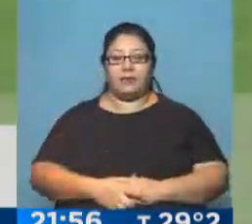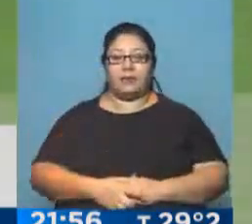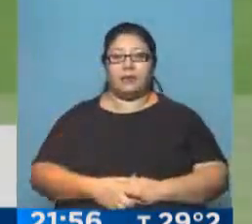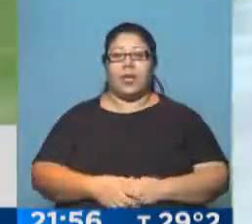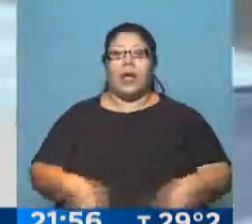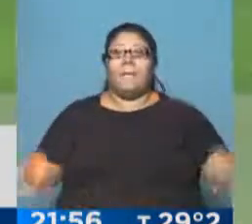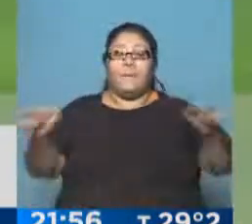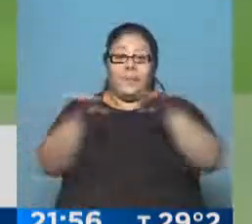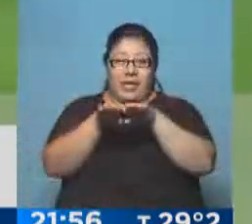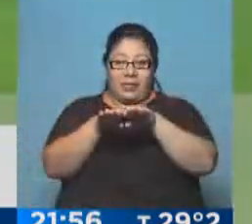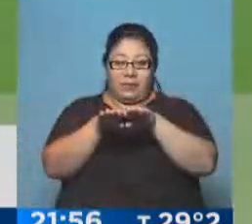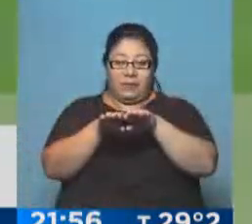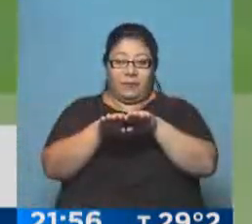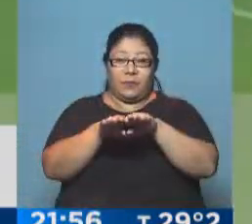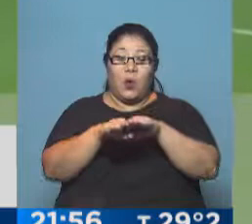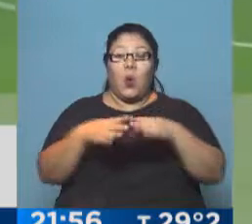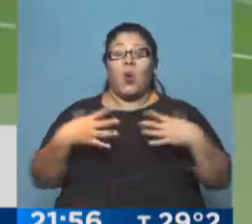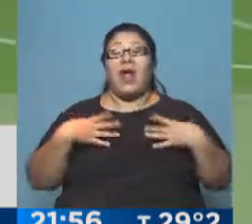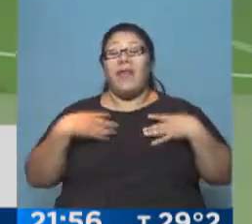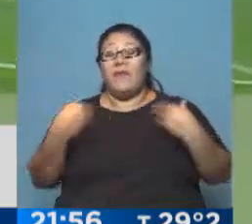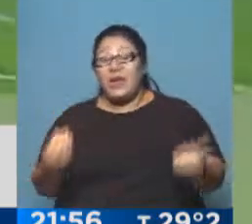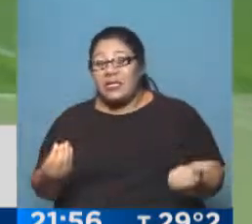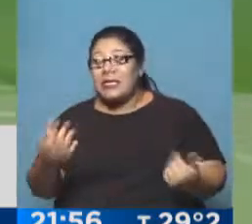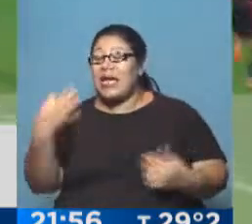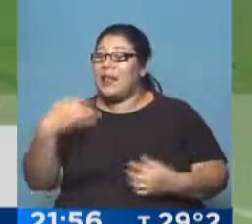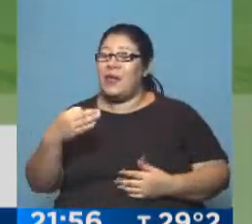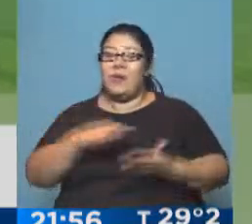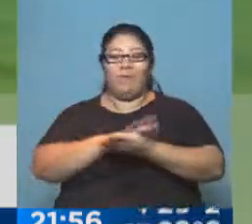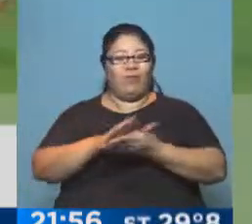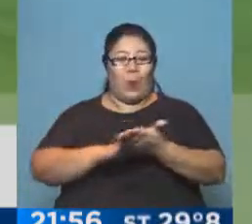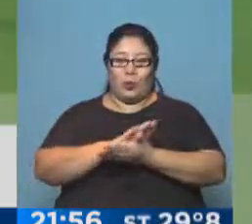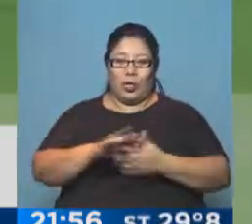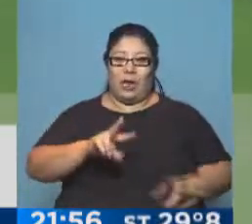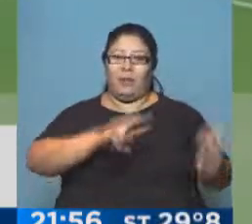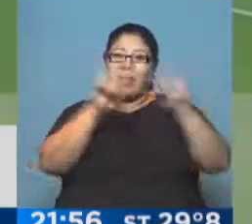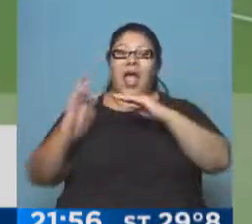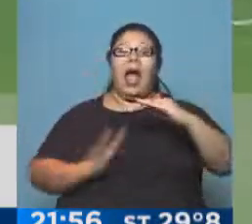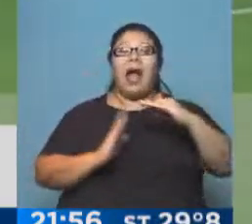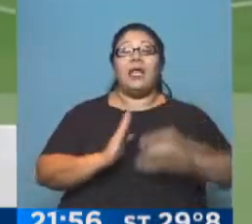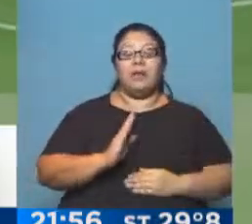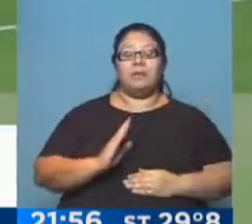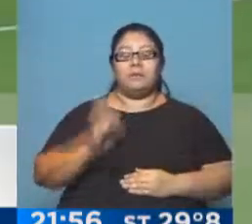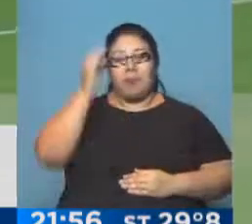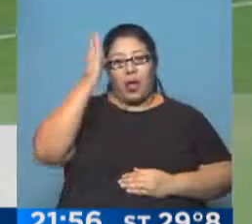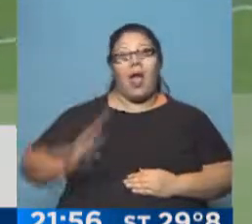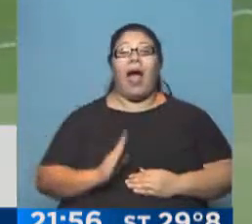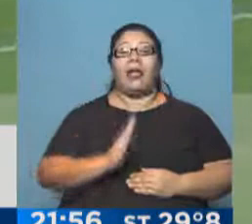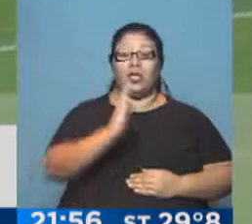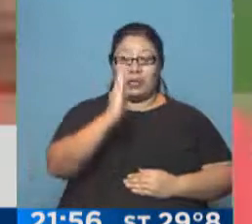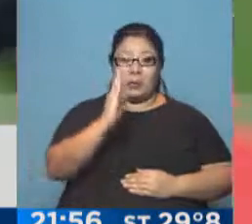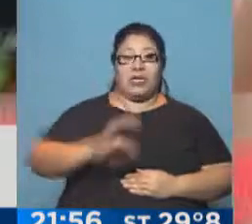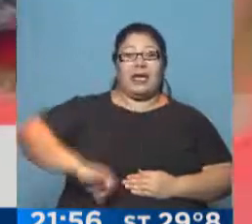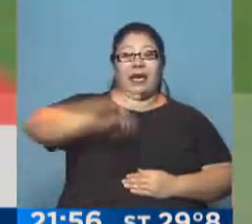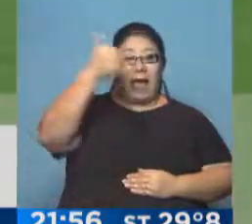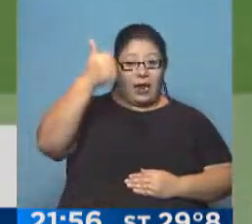empataba con una defensa para revisar la de Independiente. Ganó Aldo Civi, ¿eh? Buena campaña de Aldo Civi, que lo